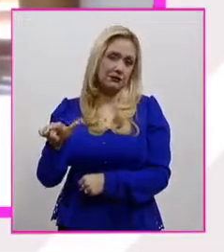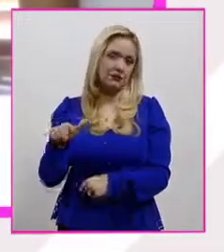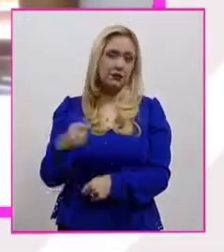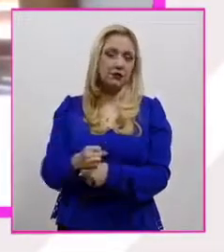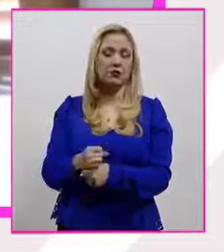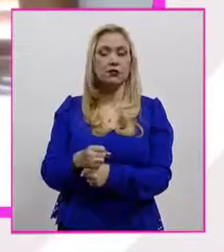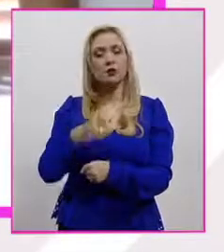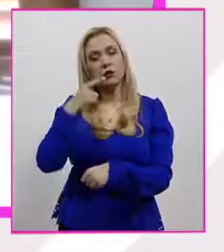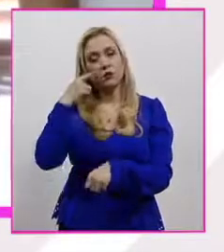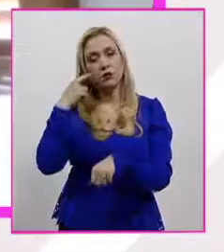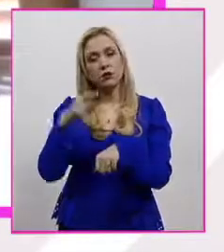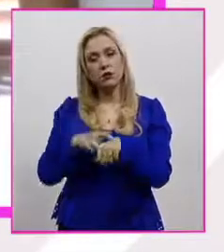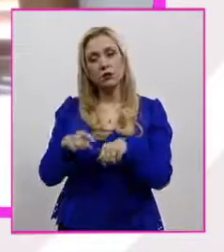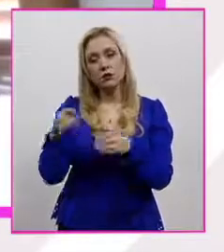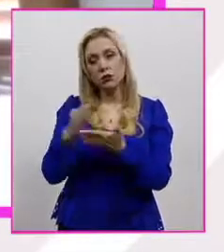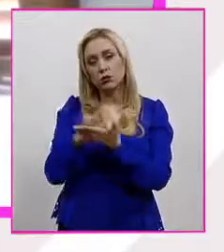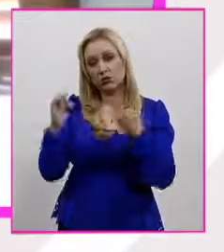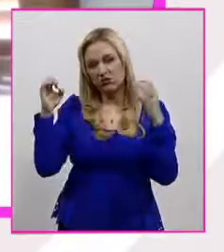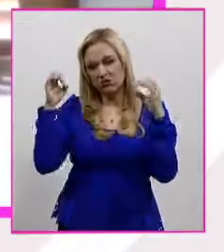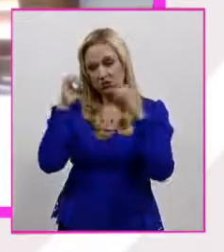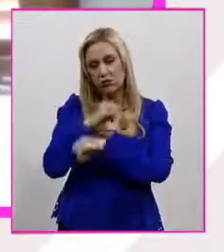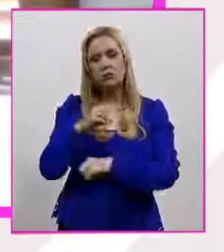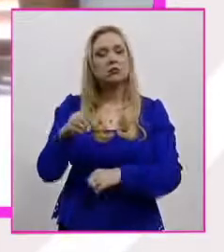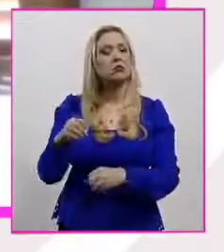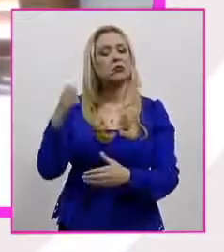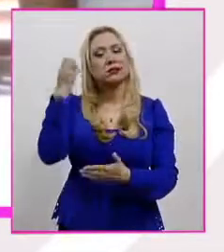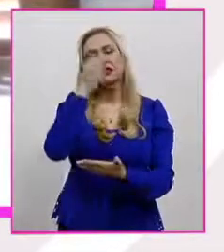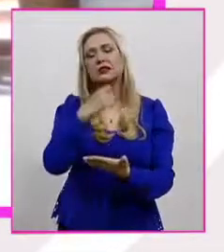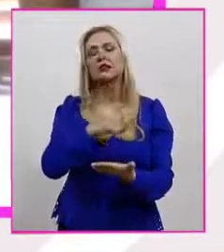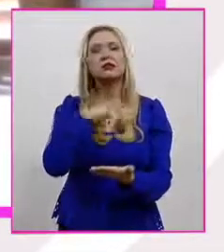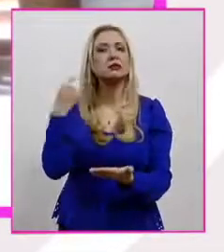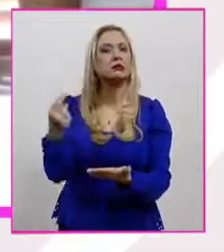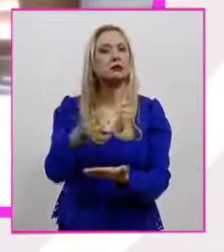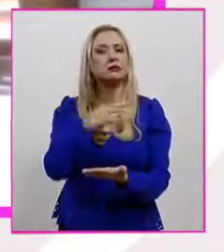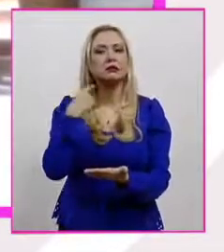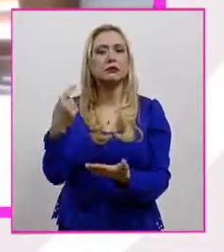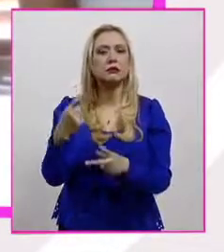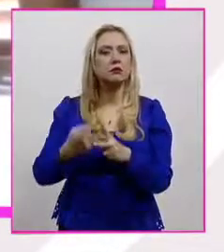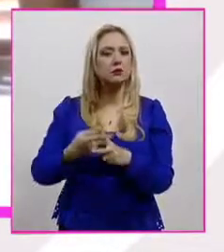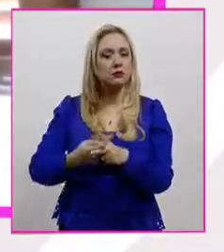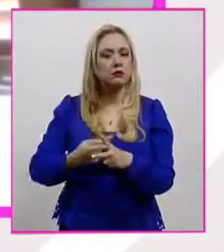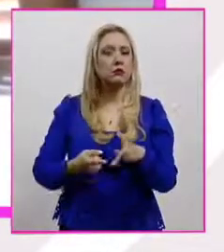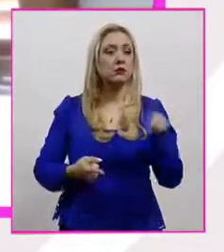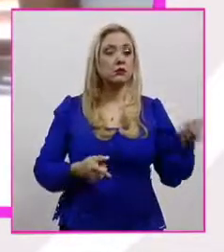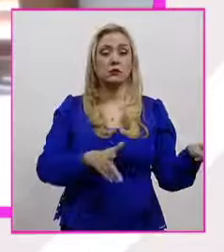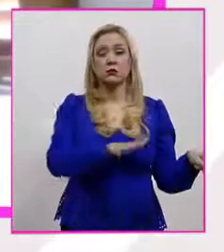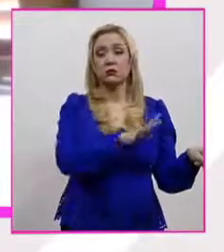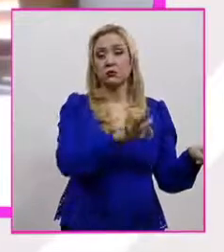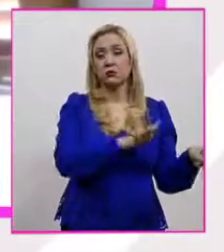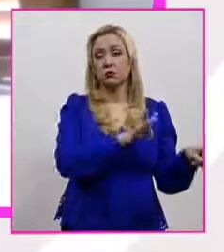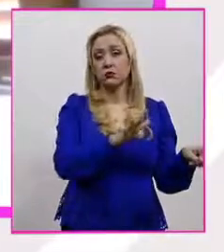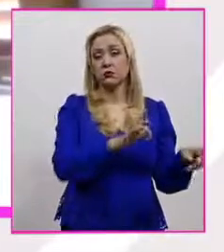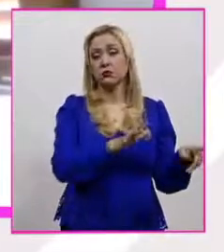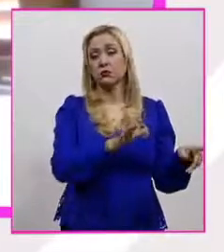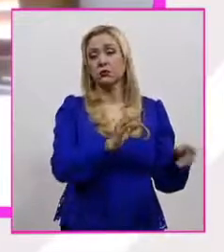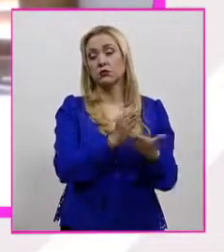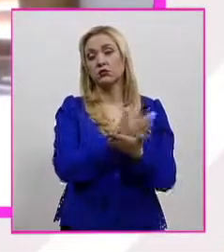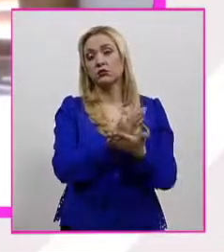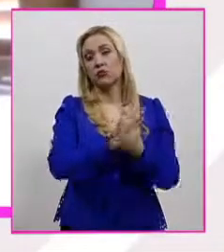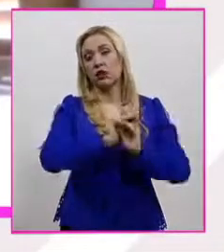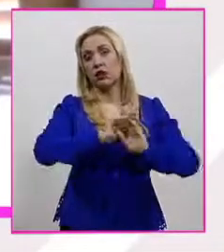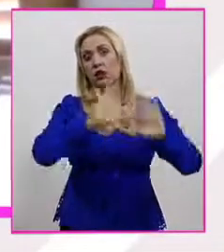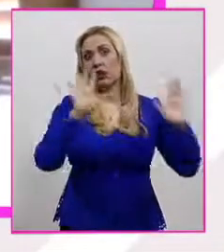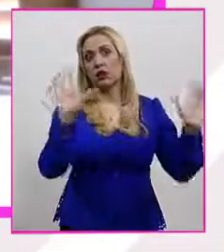menor rendimiento en estas pruebas que los que no fueron expuestos al simple hecho